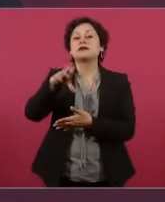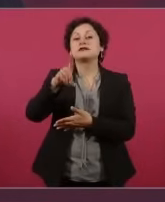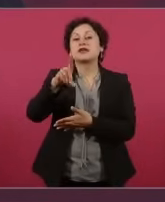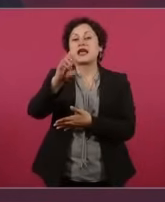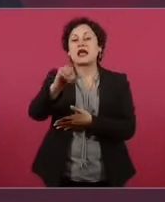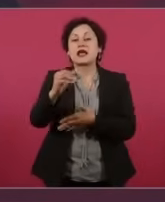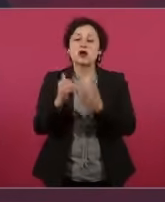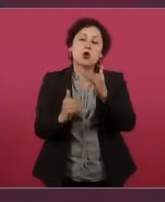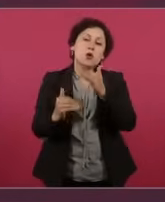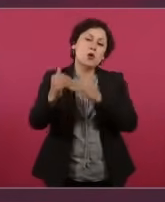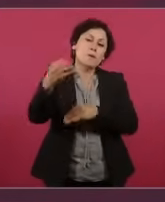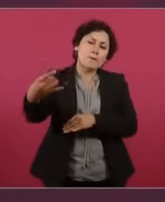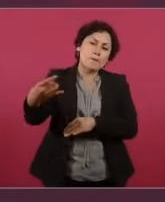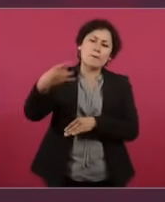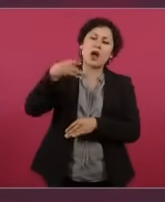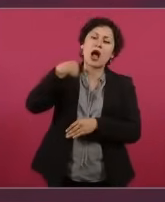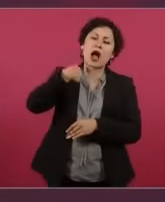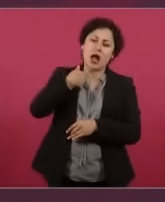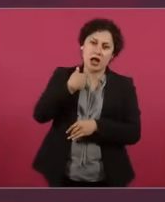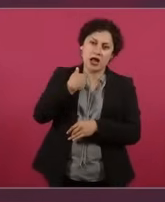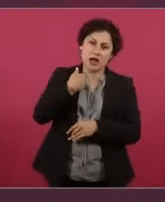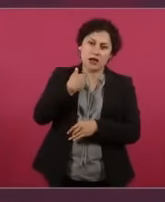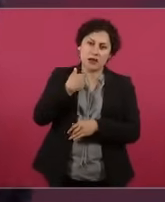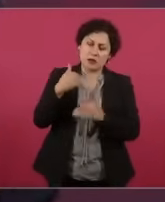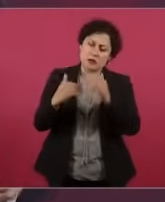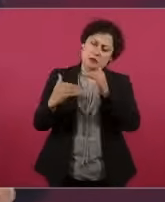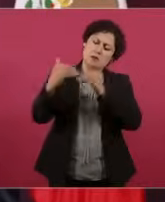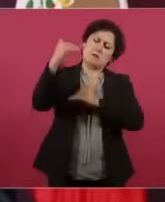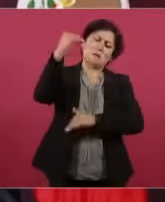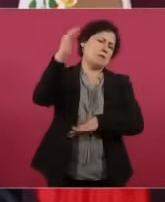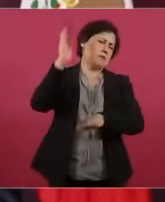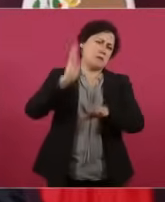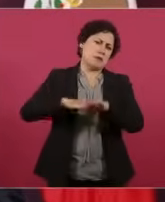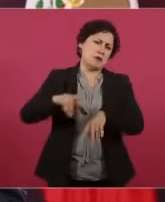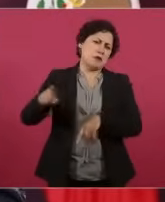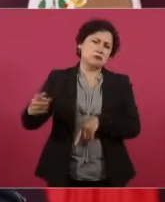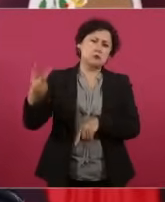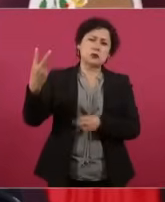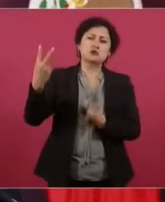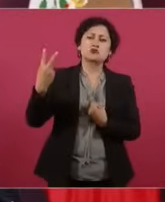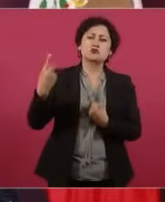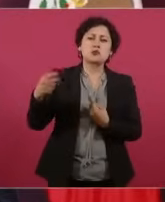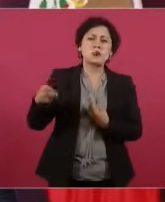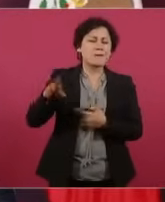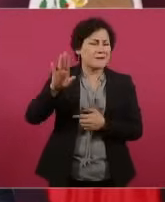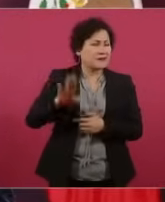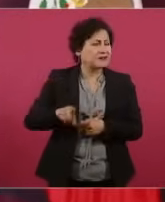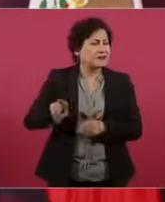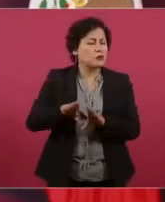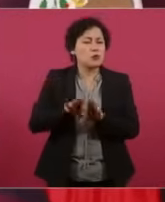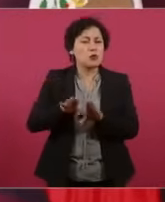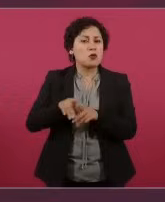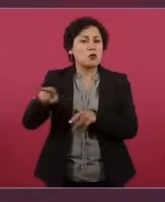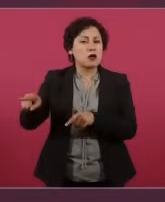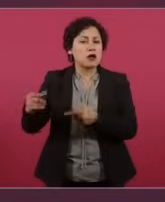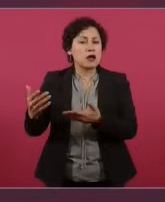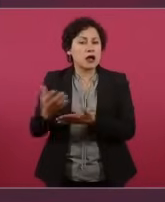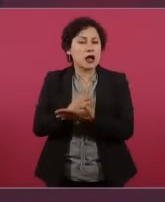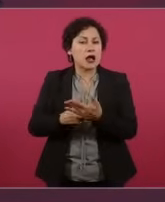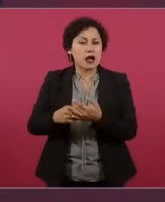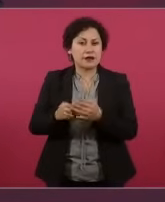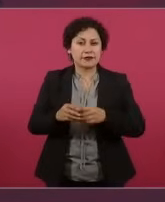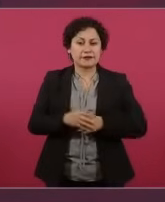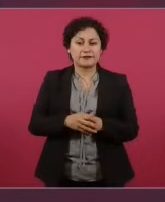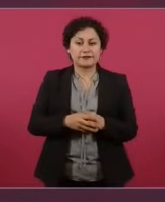me ganaba, pero 2-1 casi. Pero tú ya se aventó un